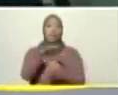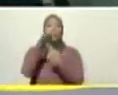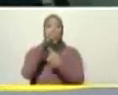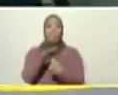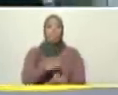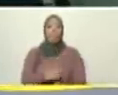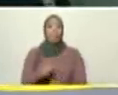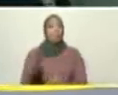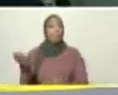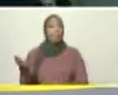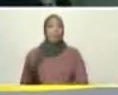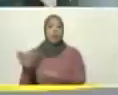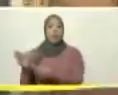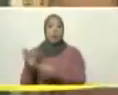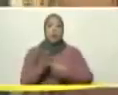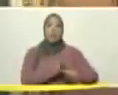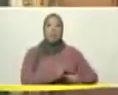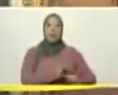lado.